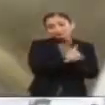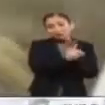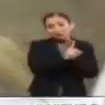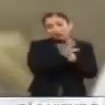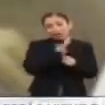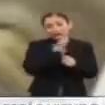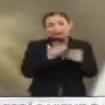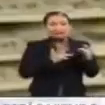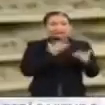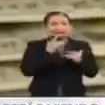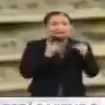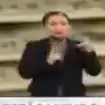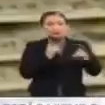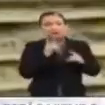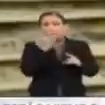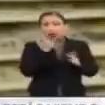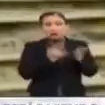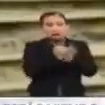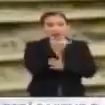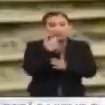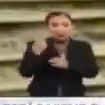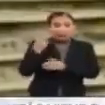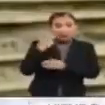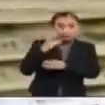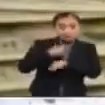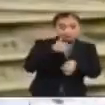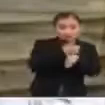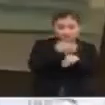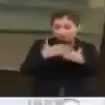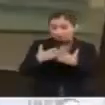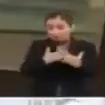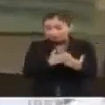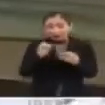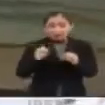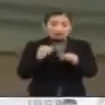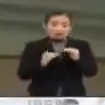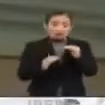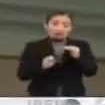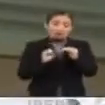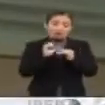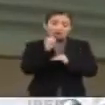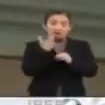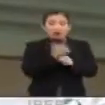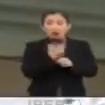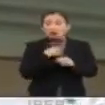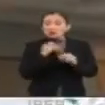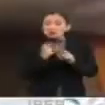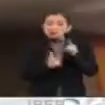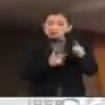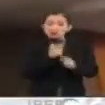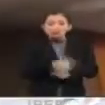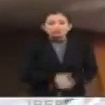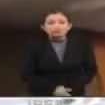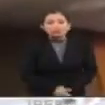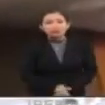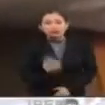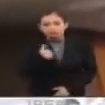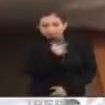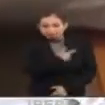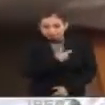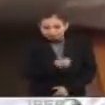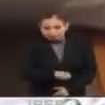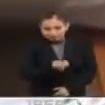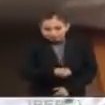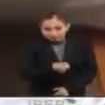hay incertidumbre, no se toman decisiones de inversión y se debilita el crecimiento de las economías. Me da mucho